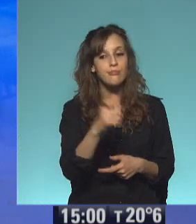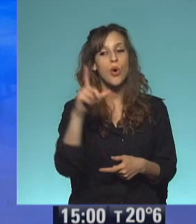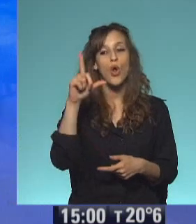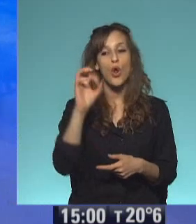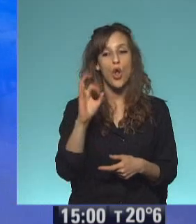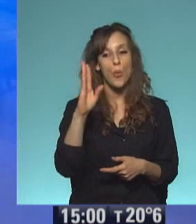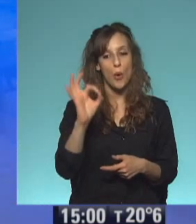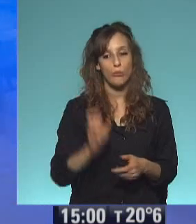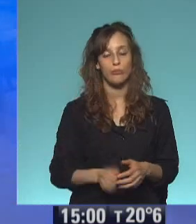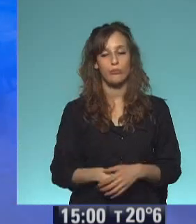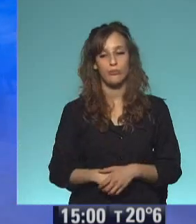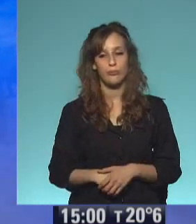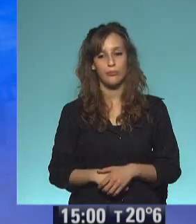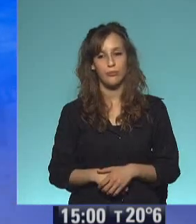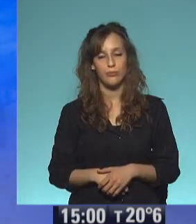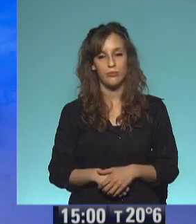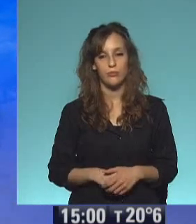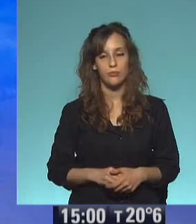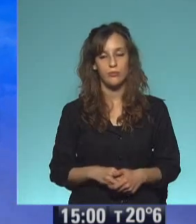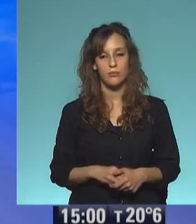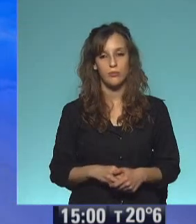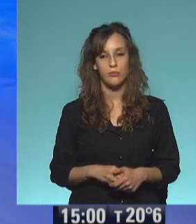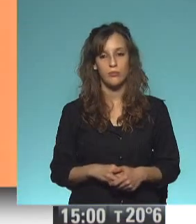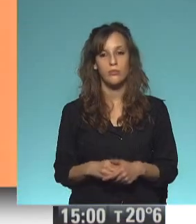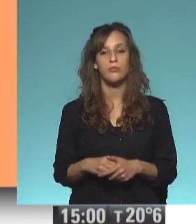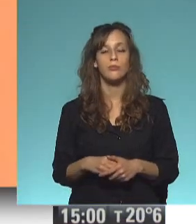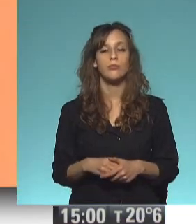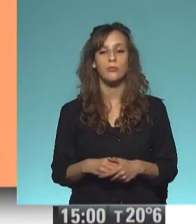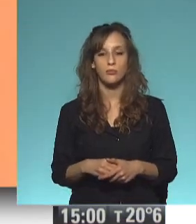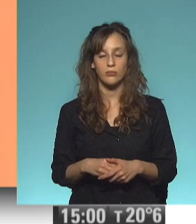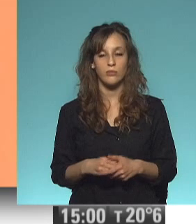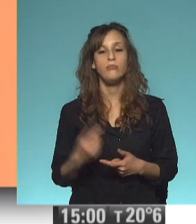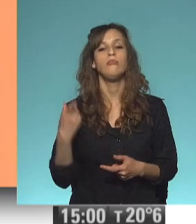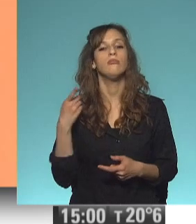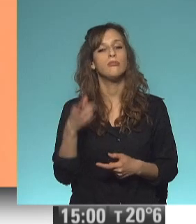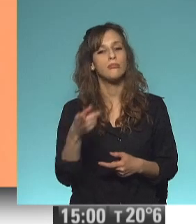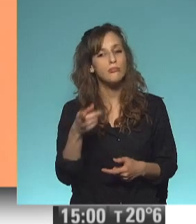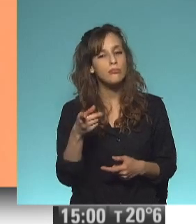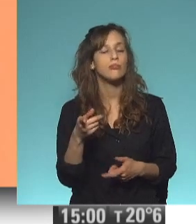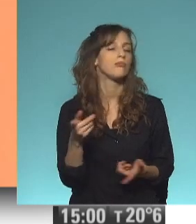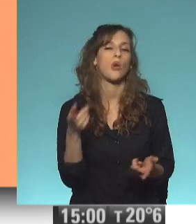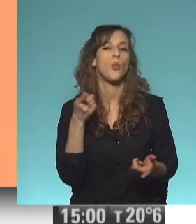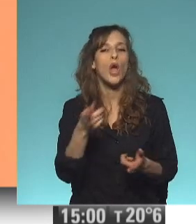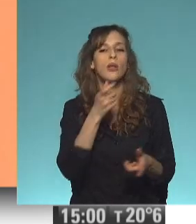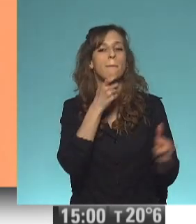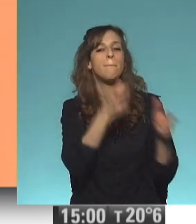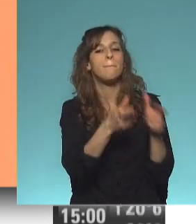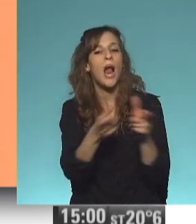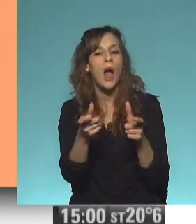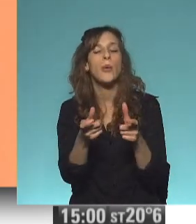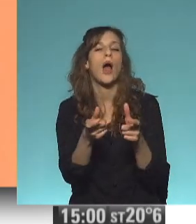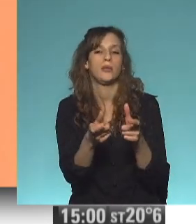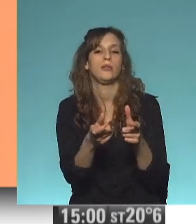¿Sí? Bien. Voy a escribirla acá, pero vos la podemos escribir. Bueno, agregar en su cofre de palabras la palabra lobo y otras palabras que empiecen como